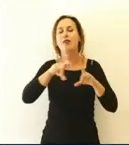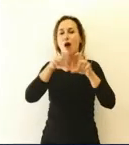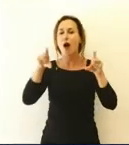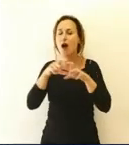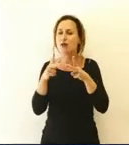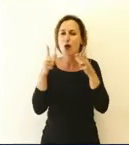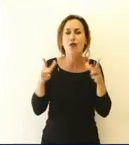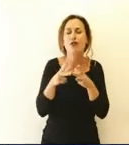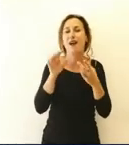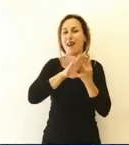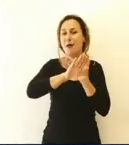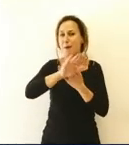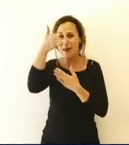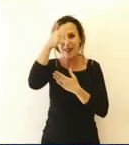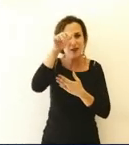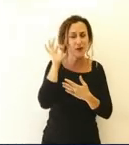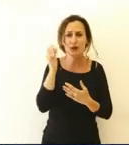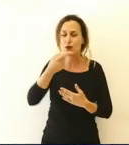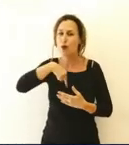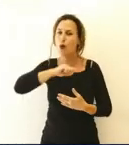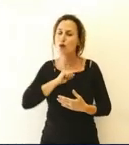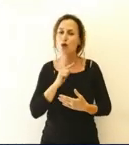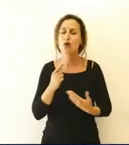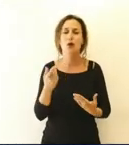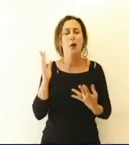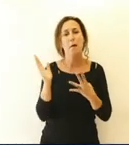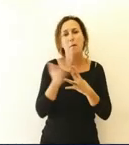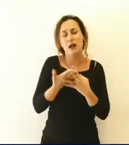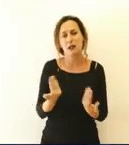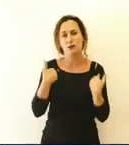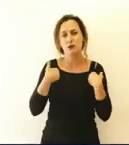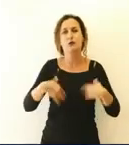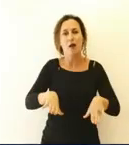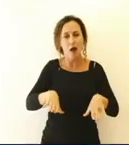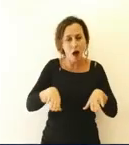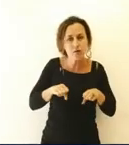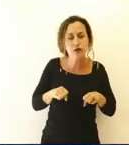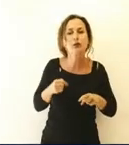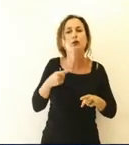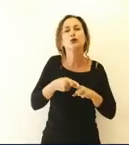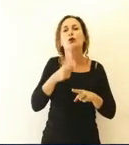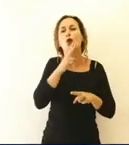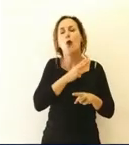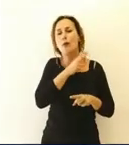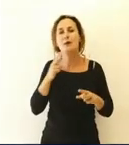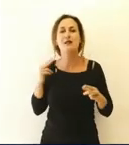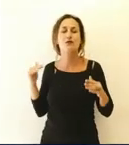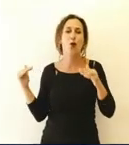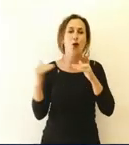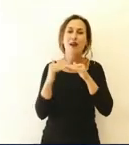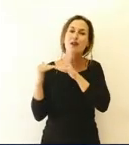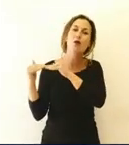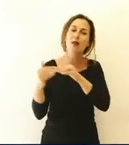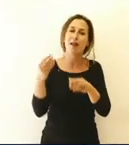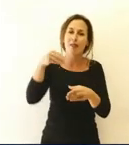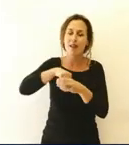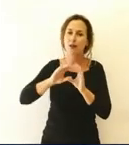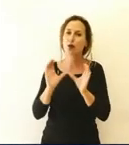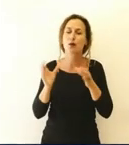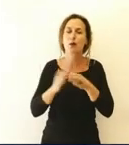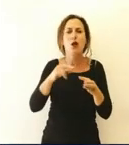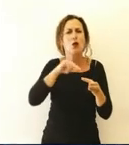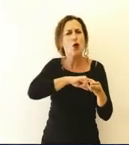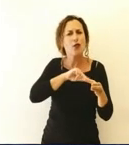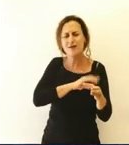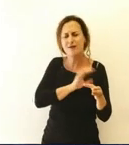Debemos asumir nuestra parte para lograr un beneficio común y un compromiso igualitario como miembros de una comunidad conscientes de la